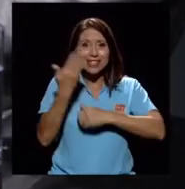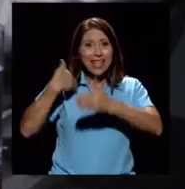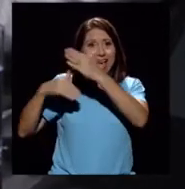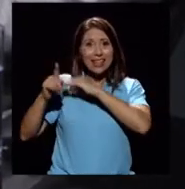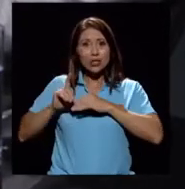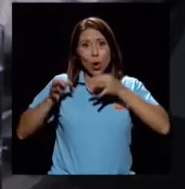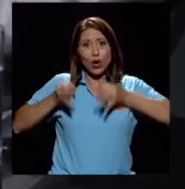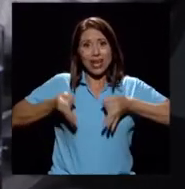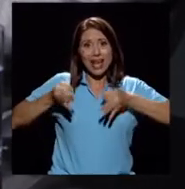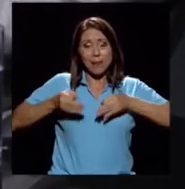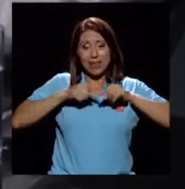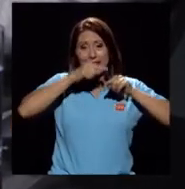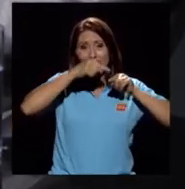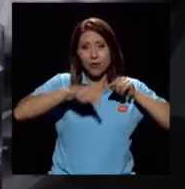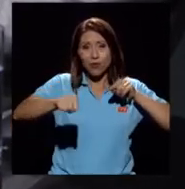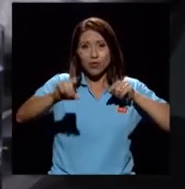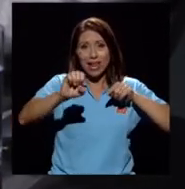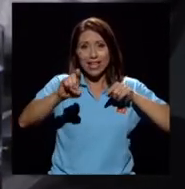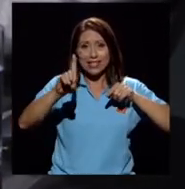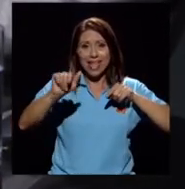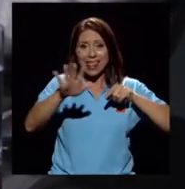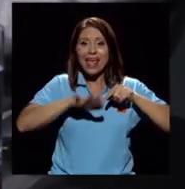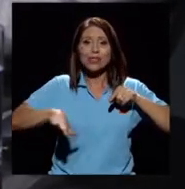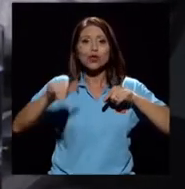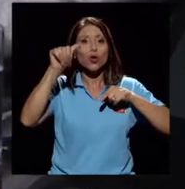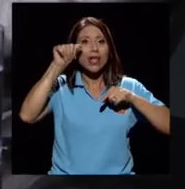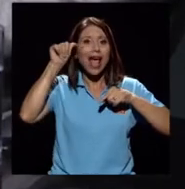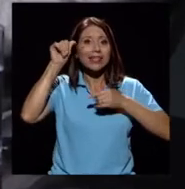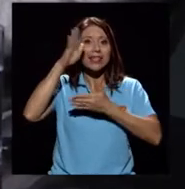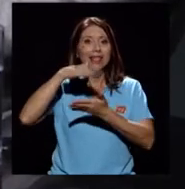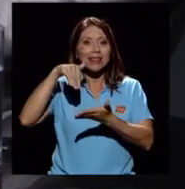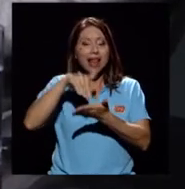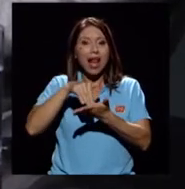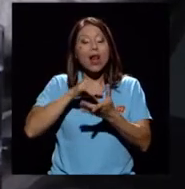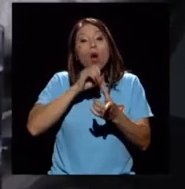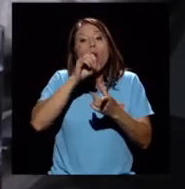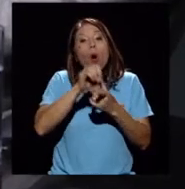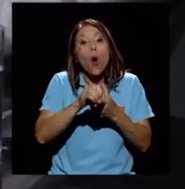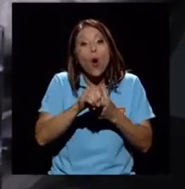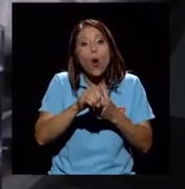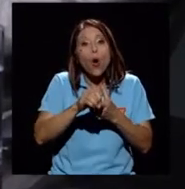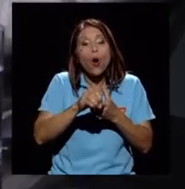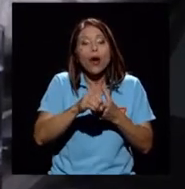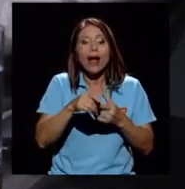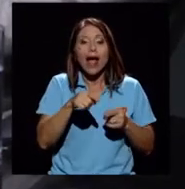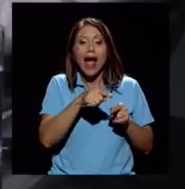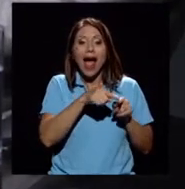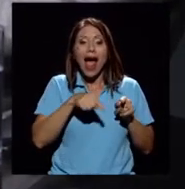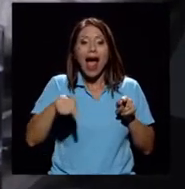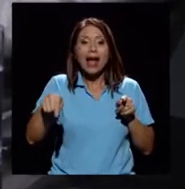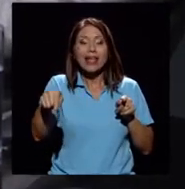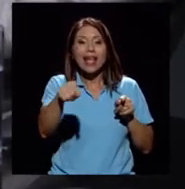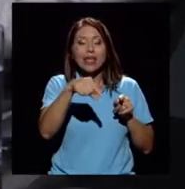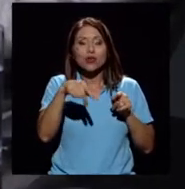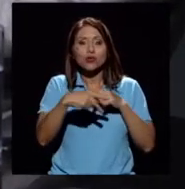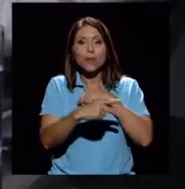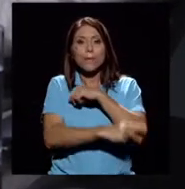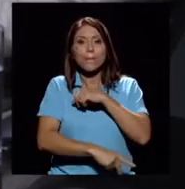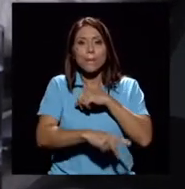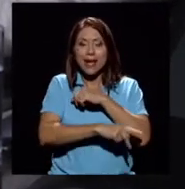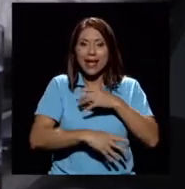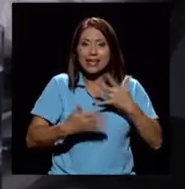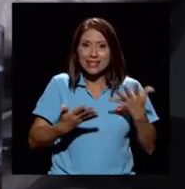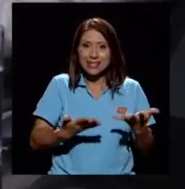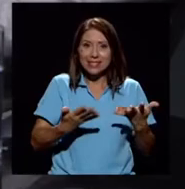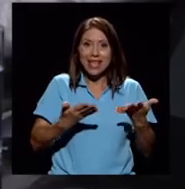en asia central o aquellos que éste se tocan a través de y